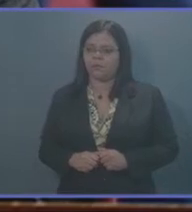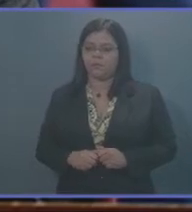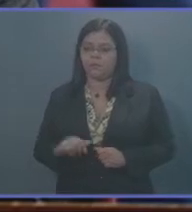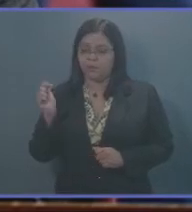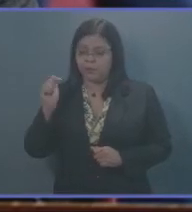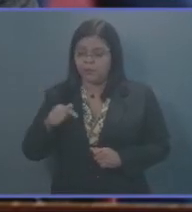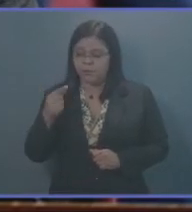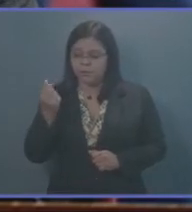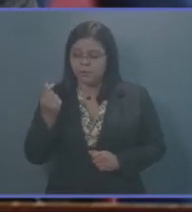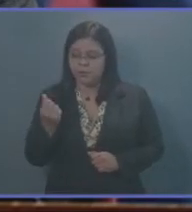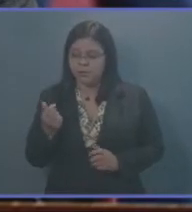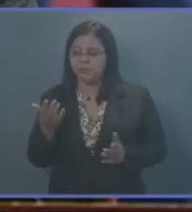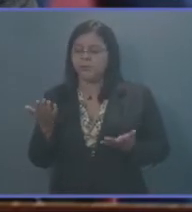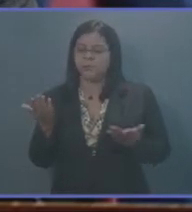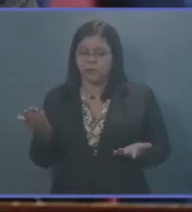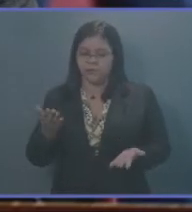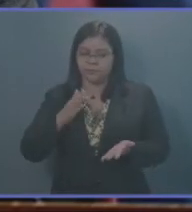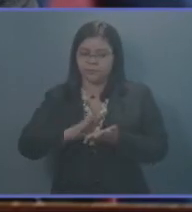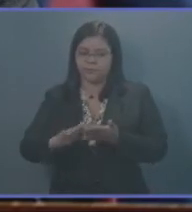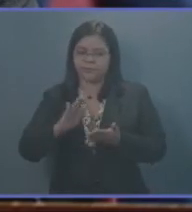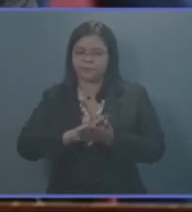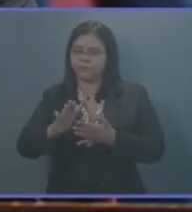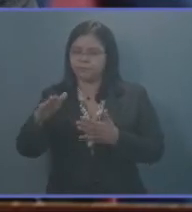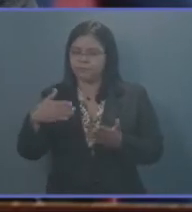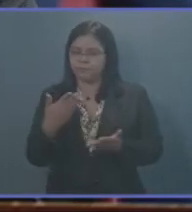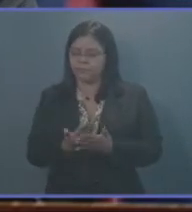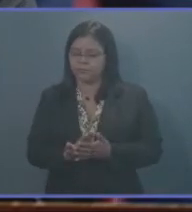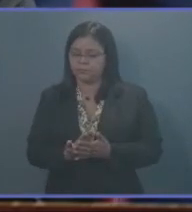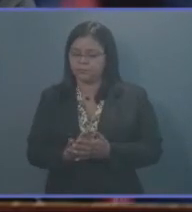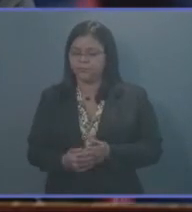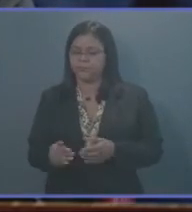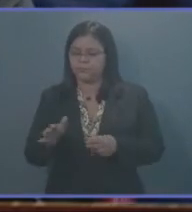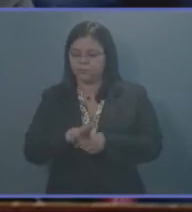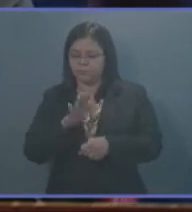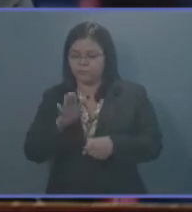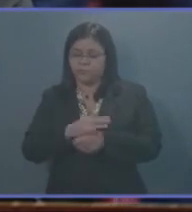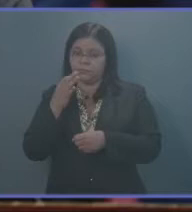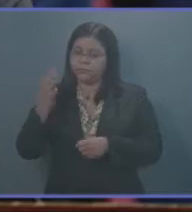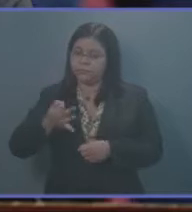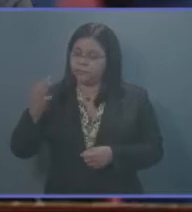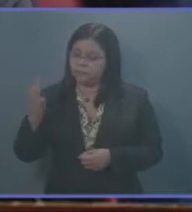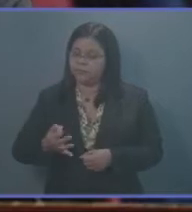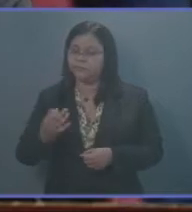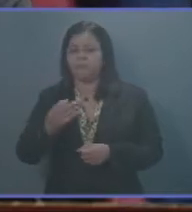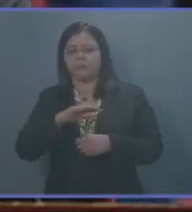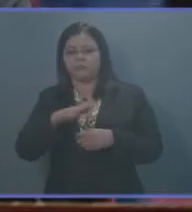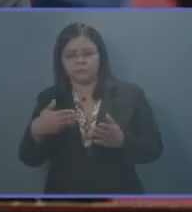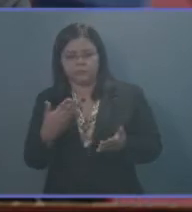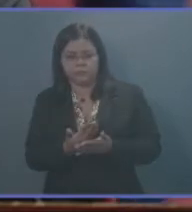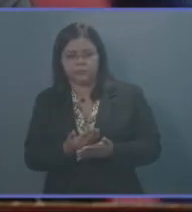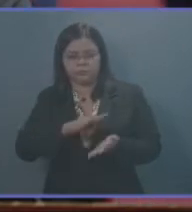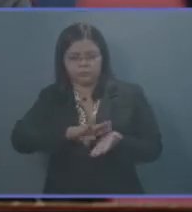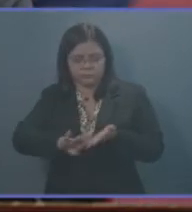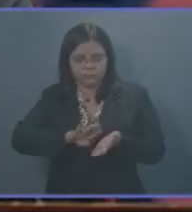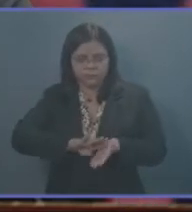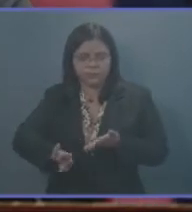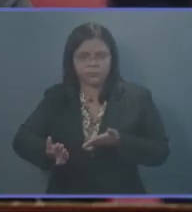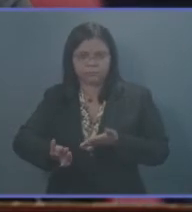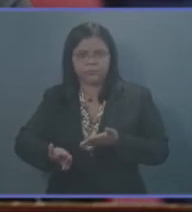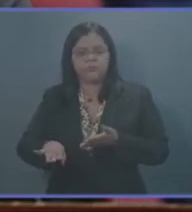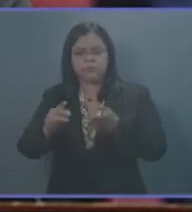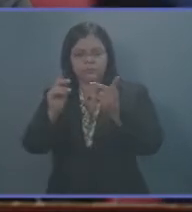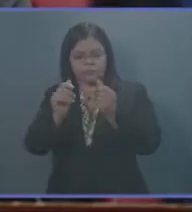Recursos que serán utilizados para cubrir el financiamiento integral que demande para cumplir con el financiamiento complementario para